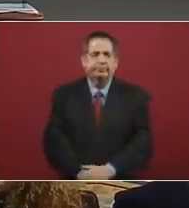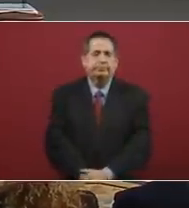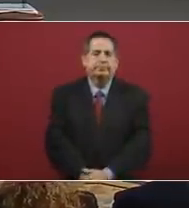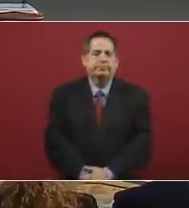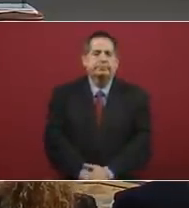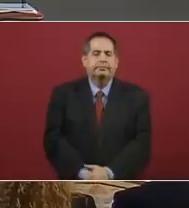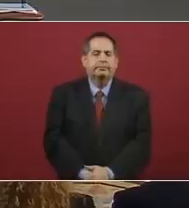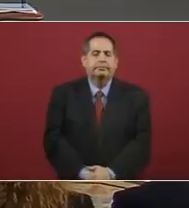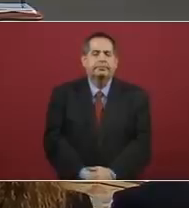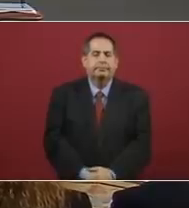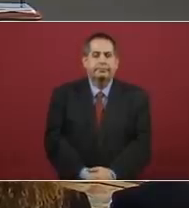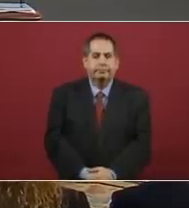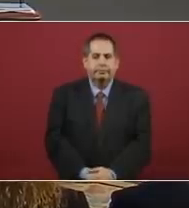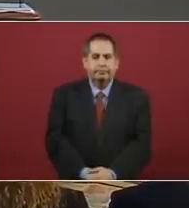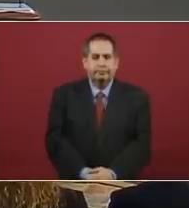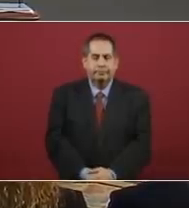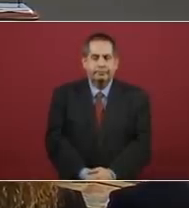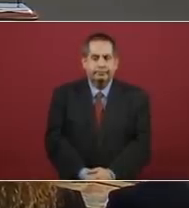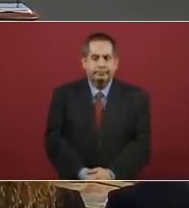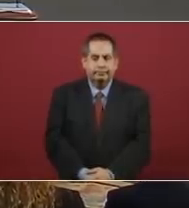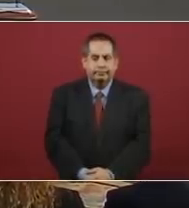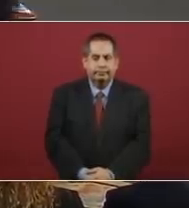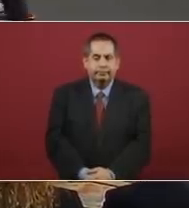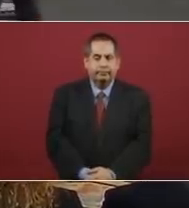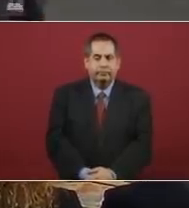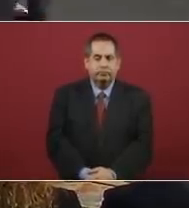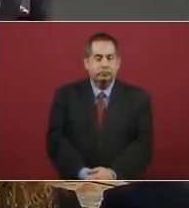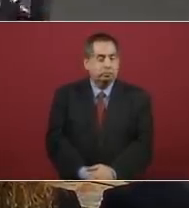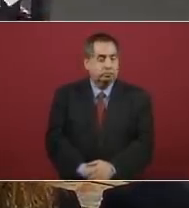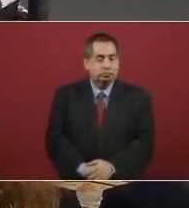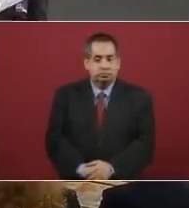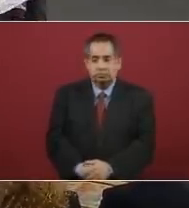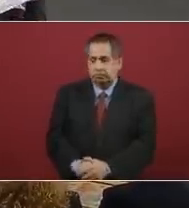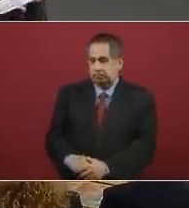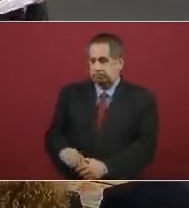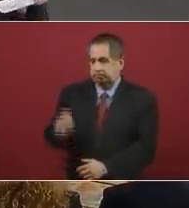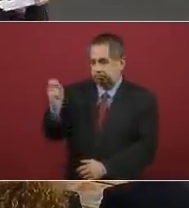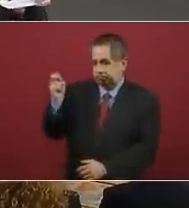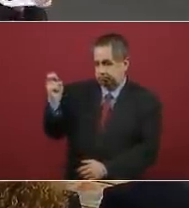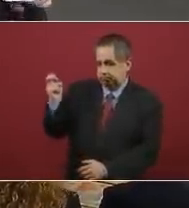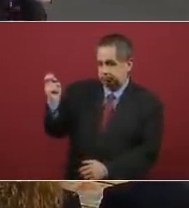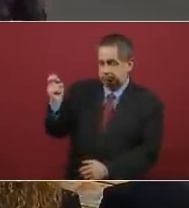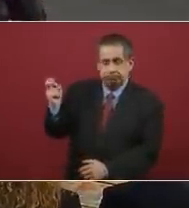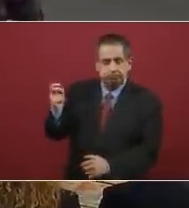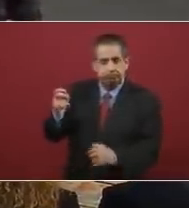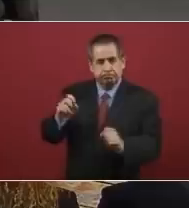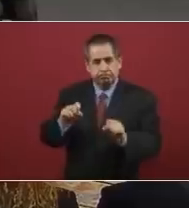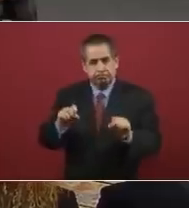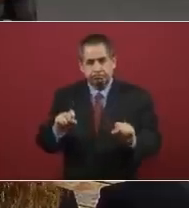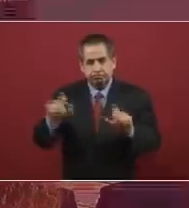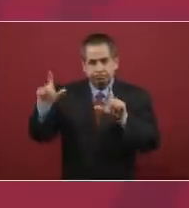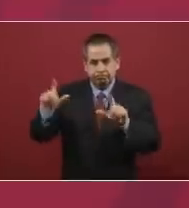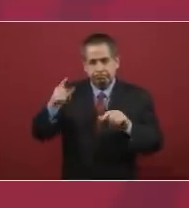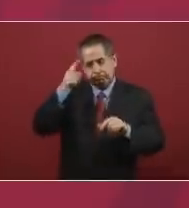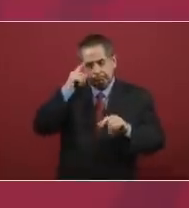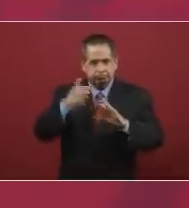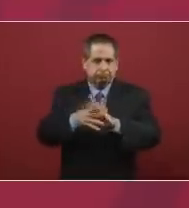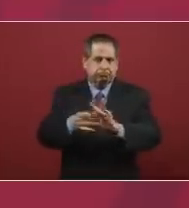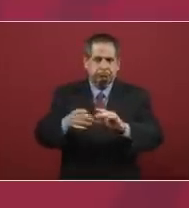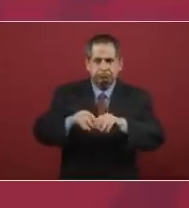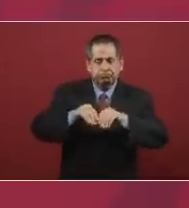Muy bien. Pues esto era para informar a